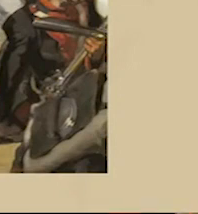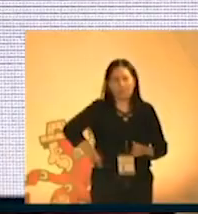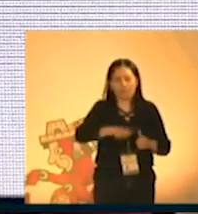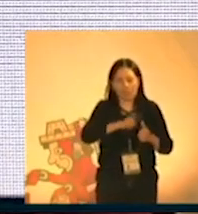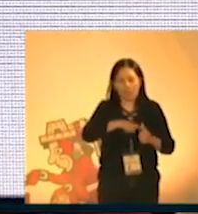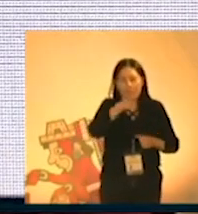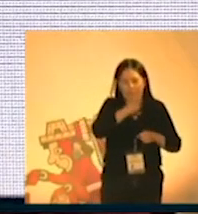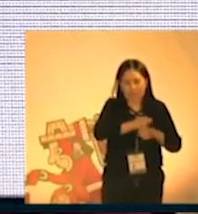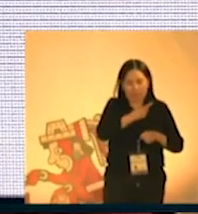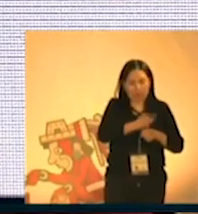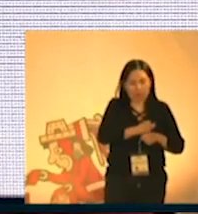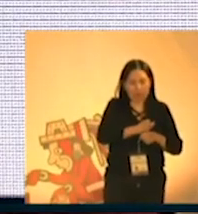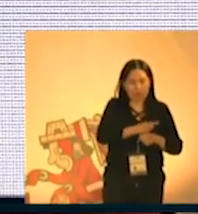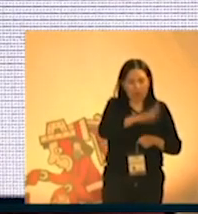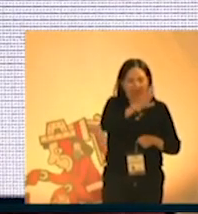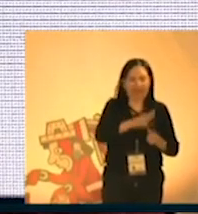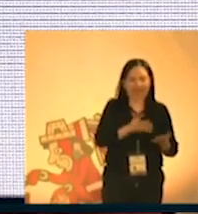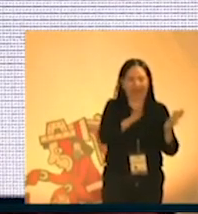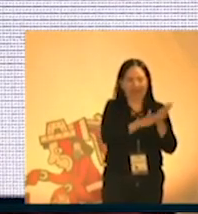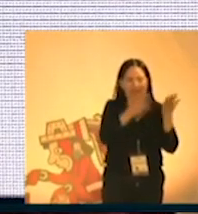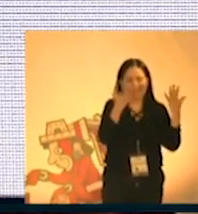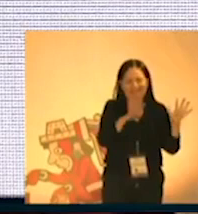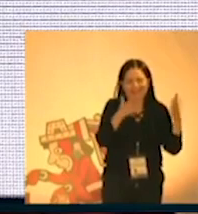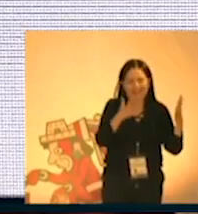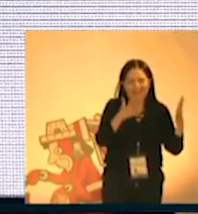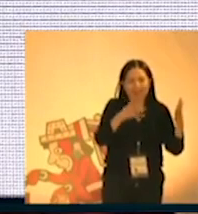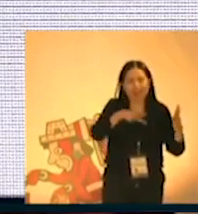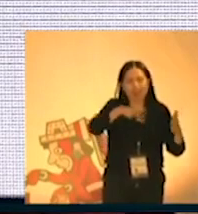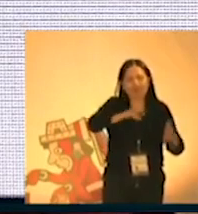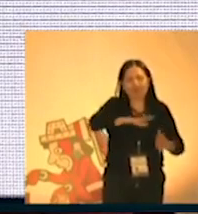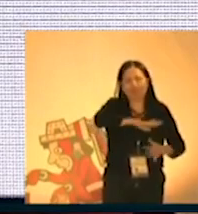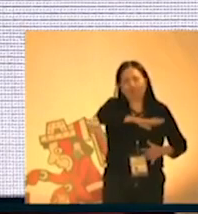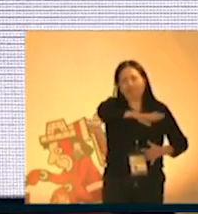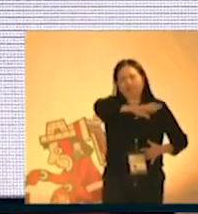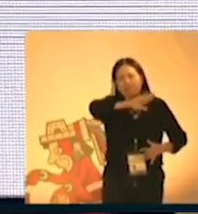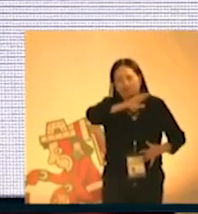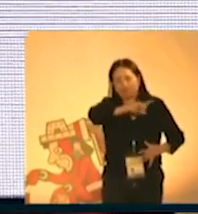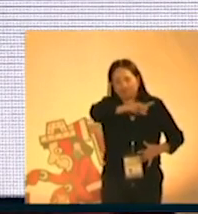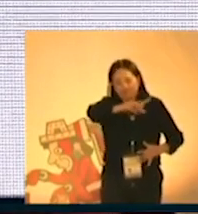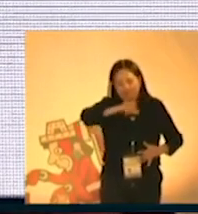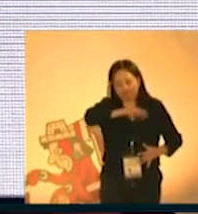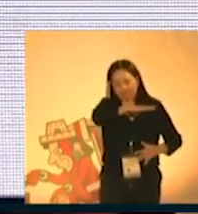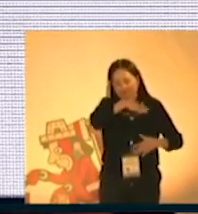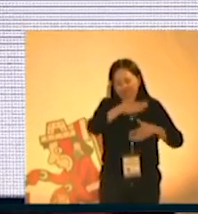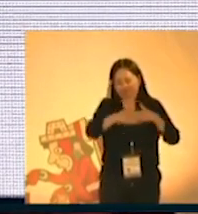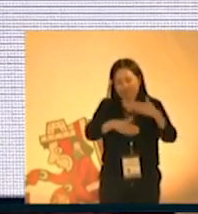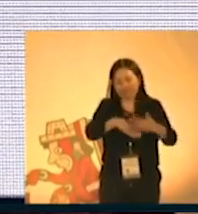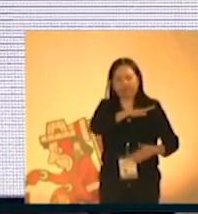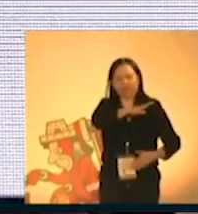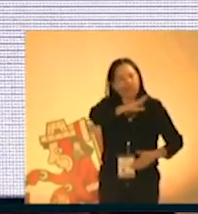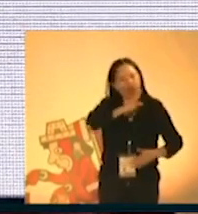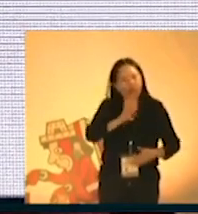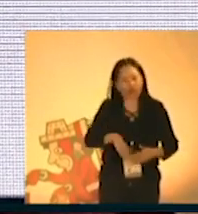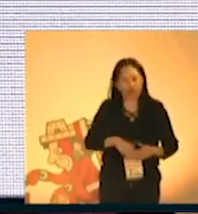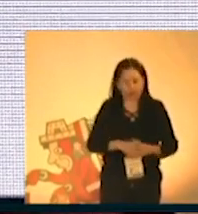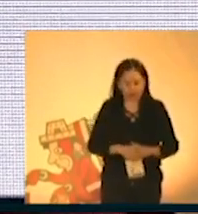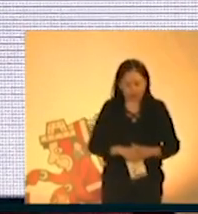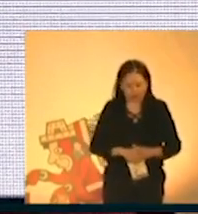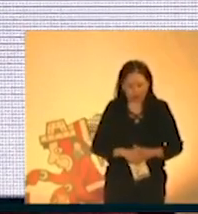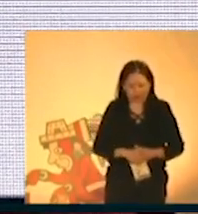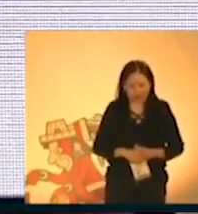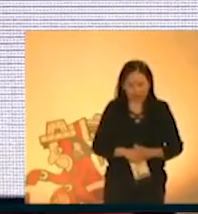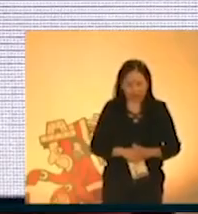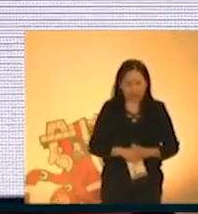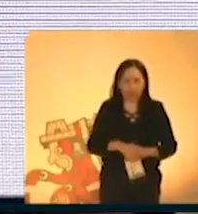más estuvieron acompañándonos en esta gran feria. Pues también comentarles que se